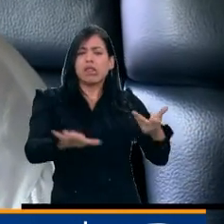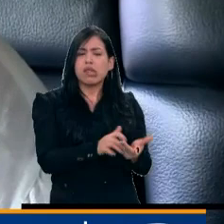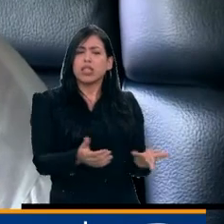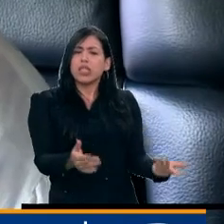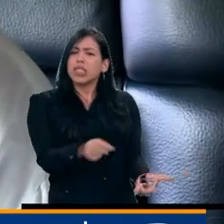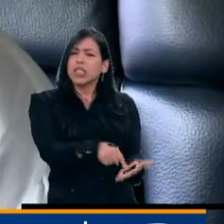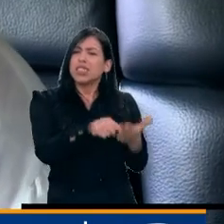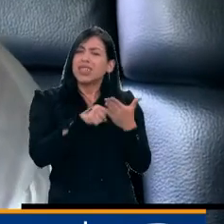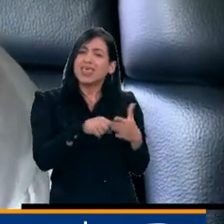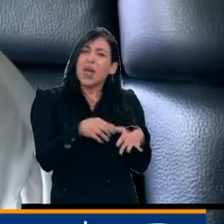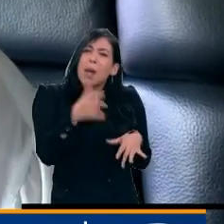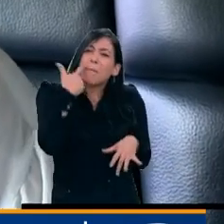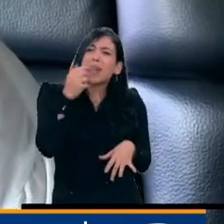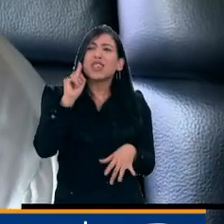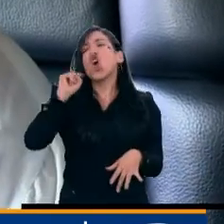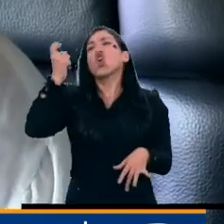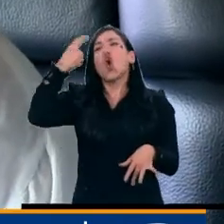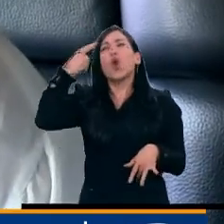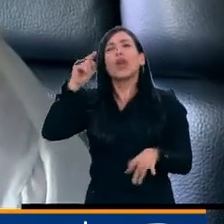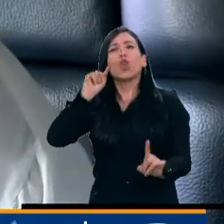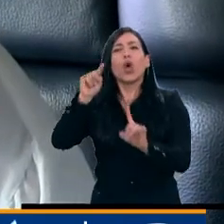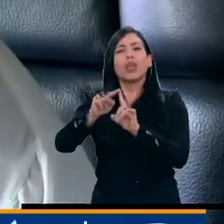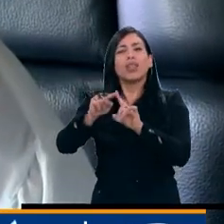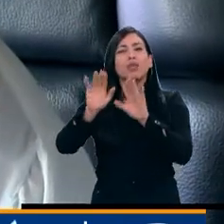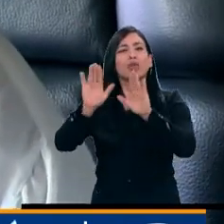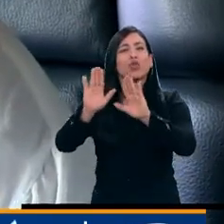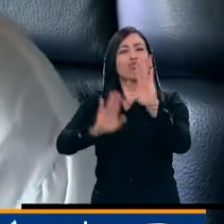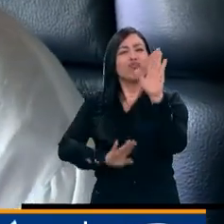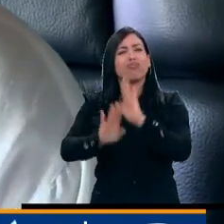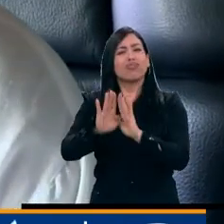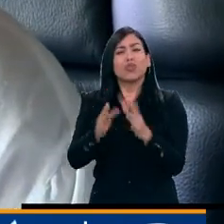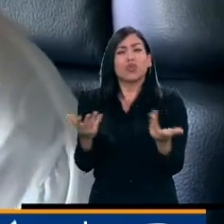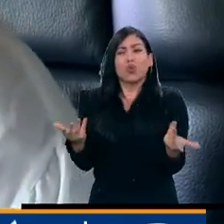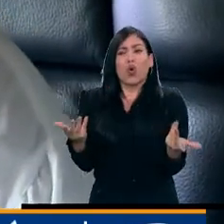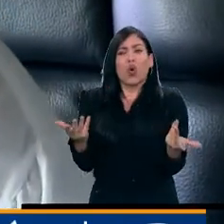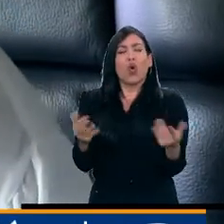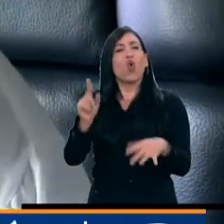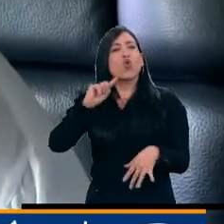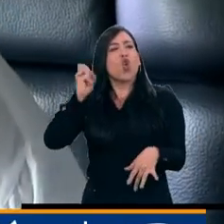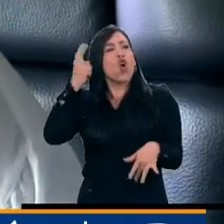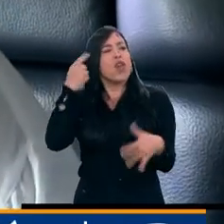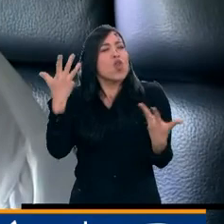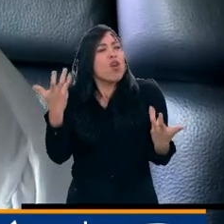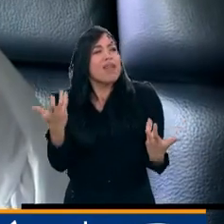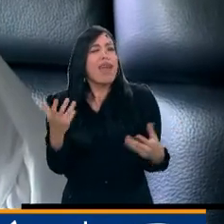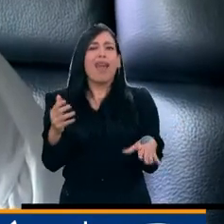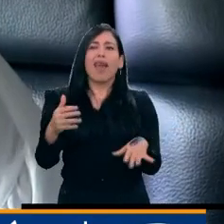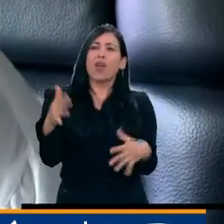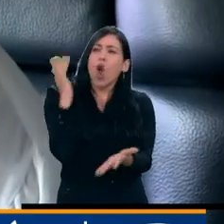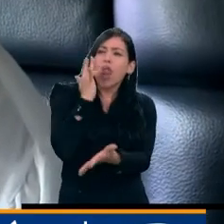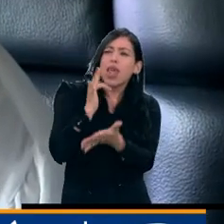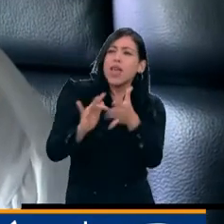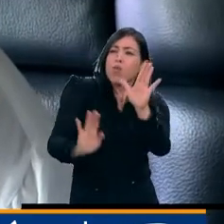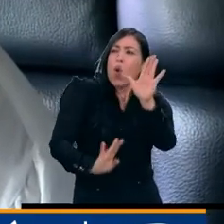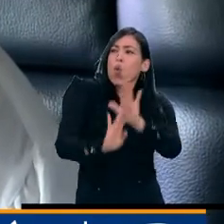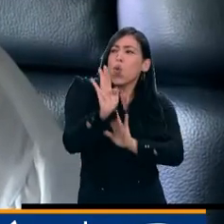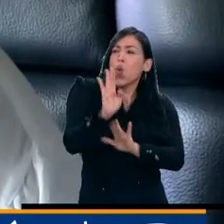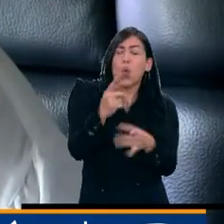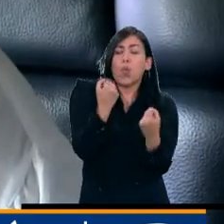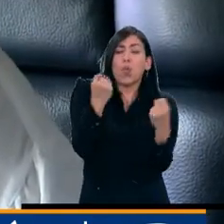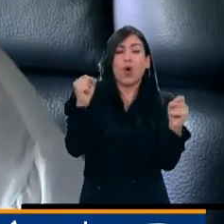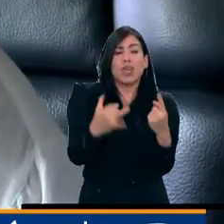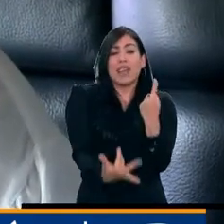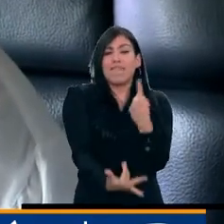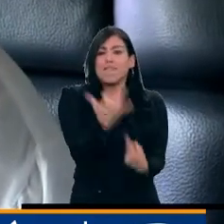prácticamente lo que hacen es destruir la posibilidad no solamente de tener un gobierno popular progresista,